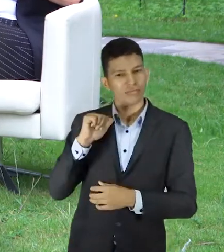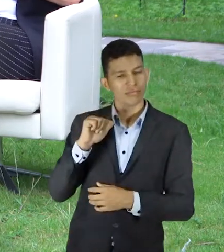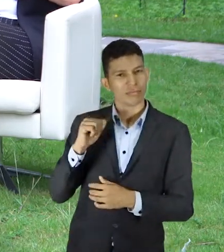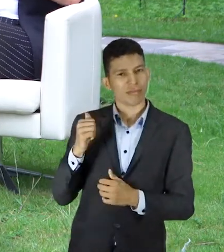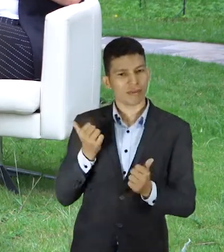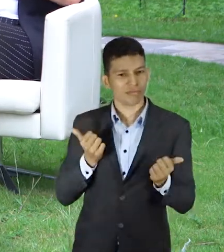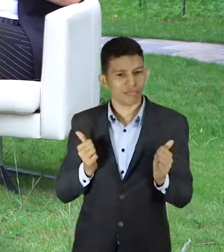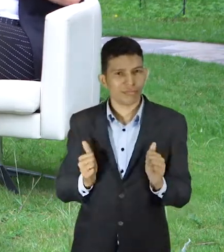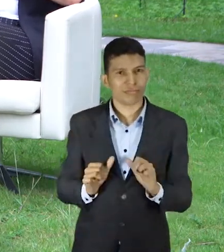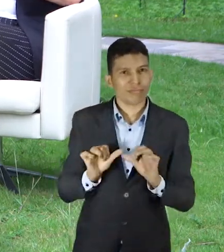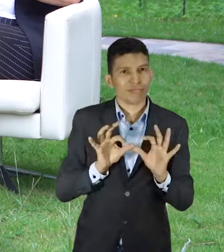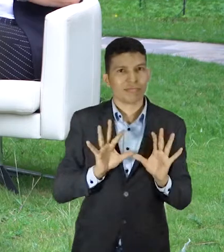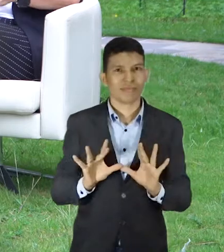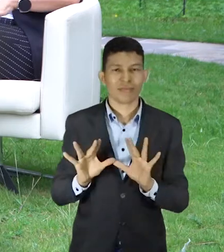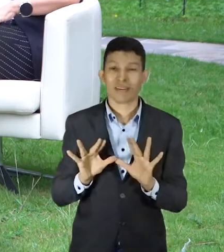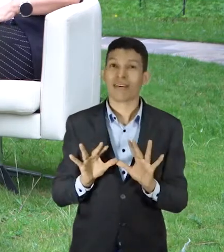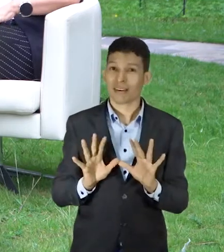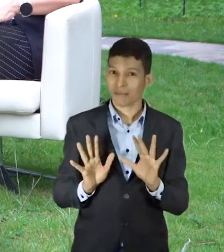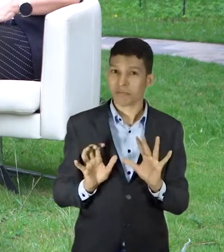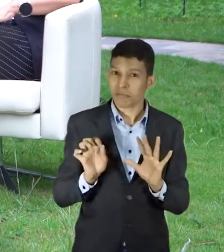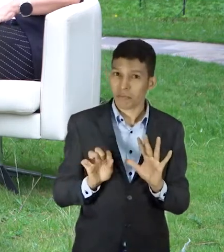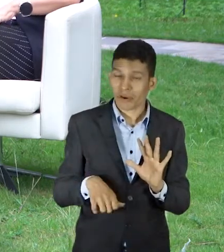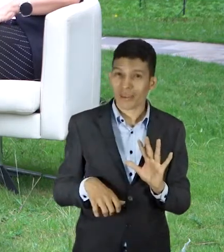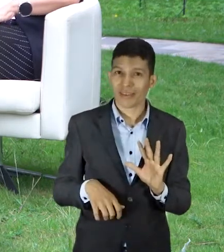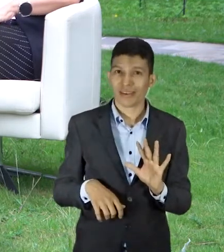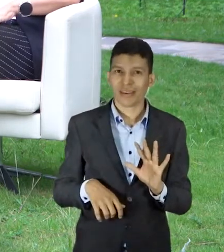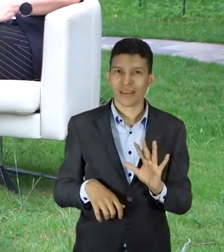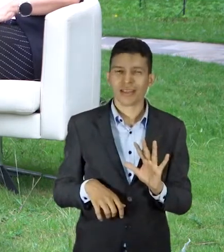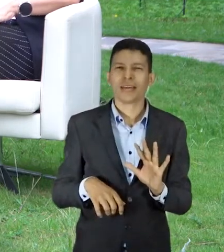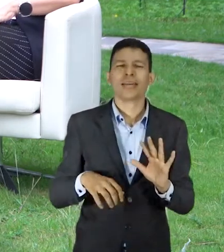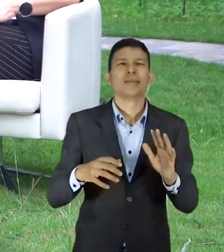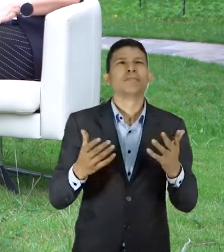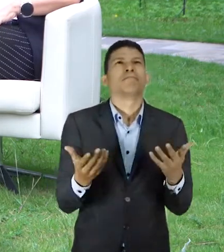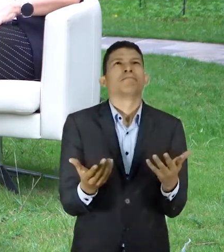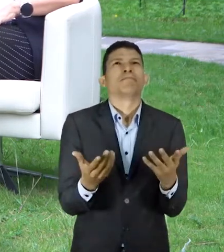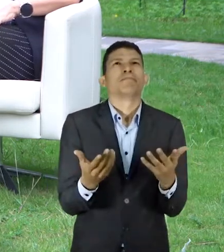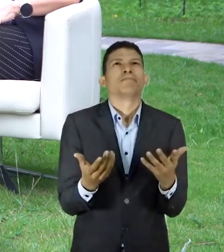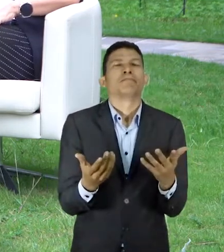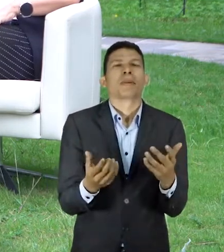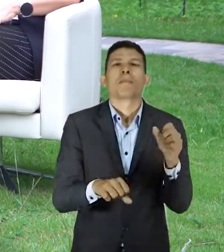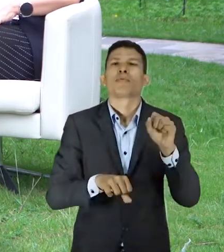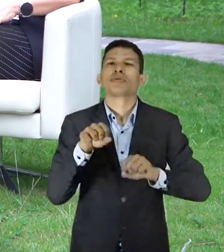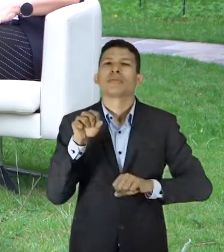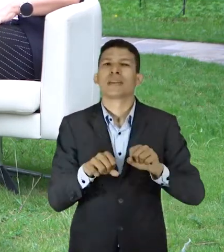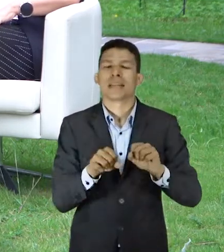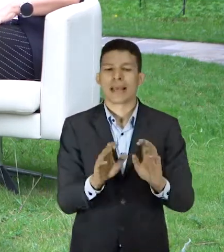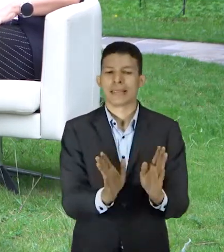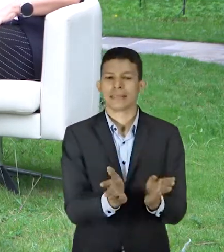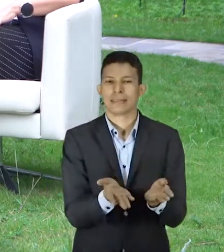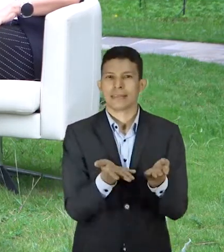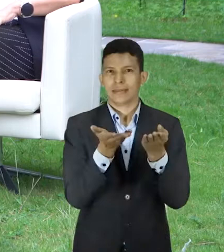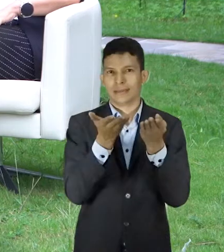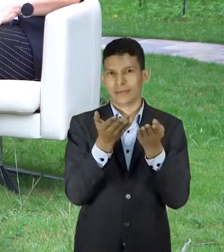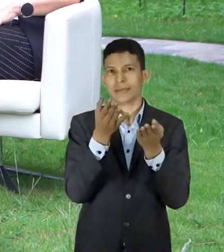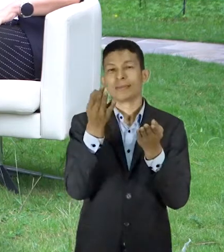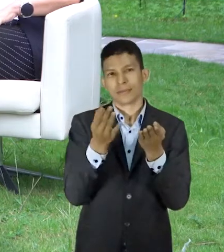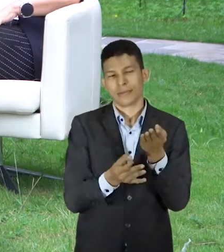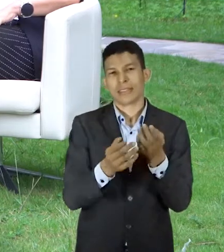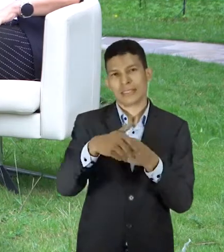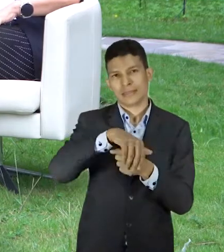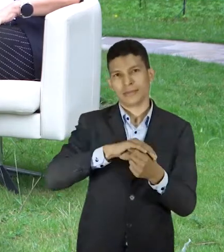muy tranquila. ¿Por qué? Porque mira, es muy importante, y eso yo se lo recalco a las